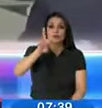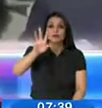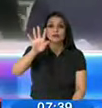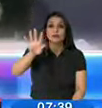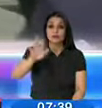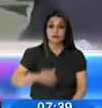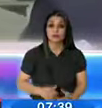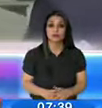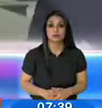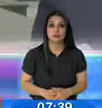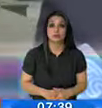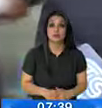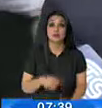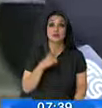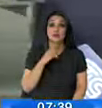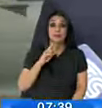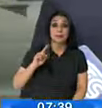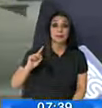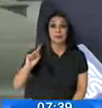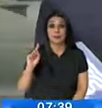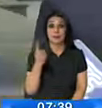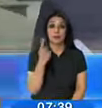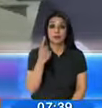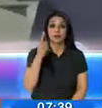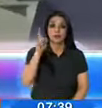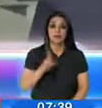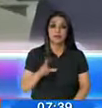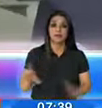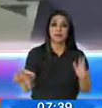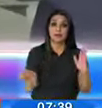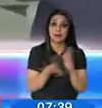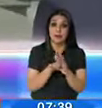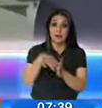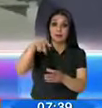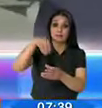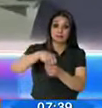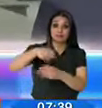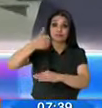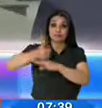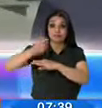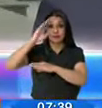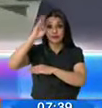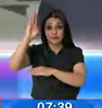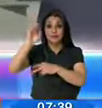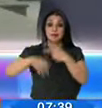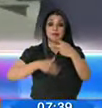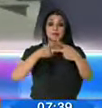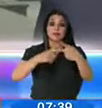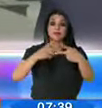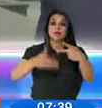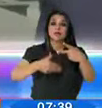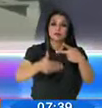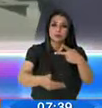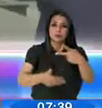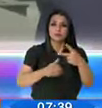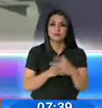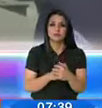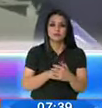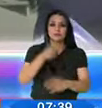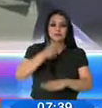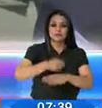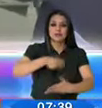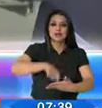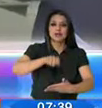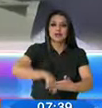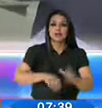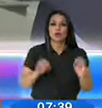que señala que primero tienen que haber una ley orgánica y luego sucesivamente un decreto o una